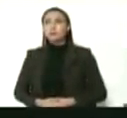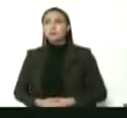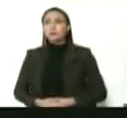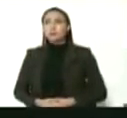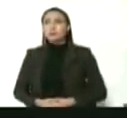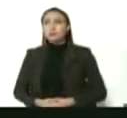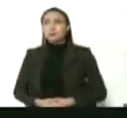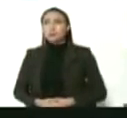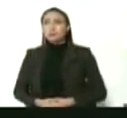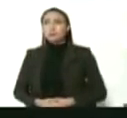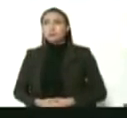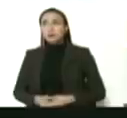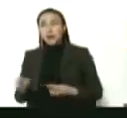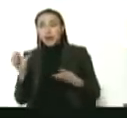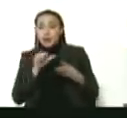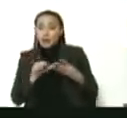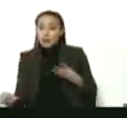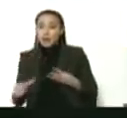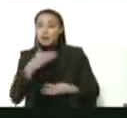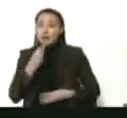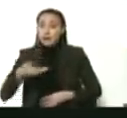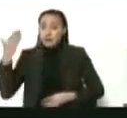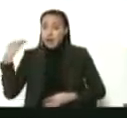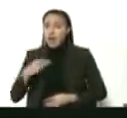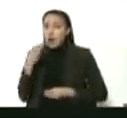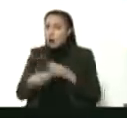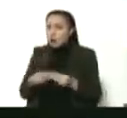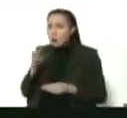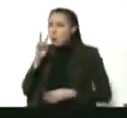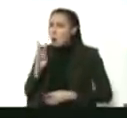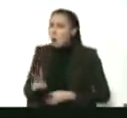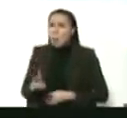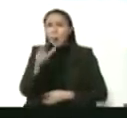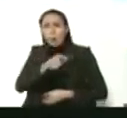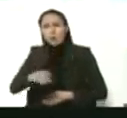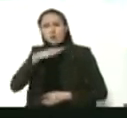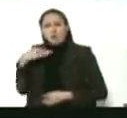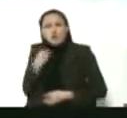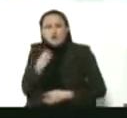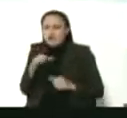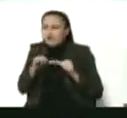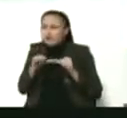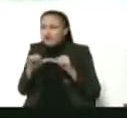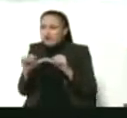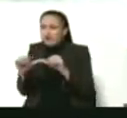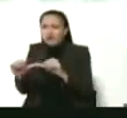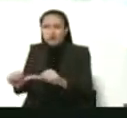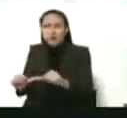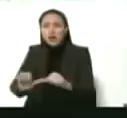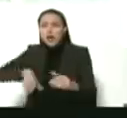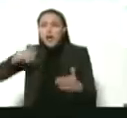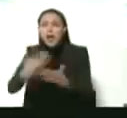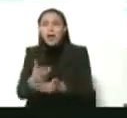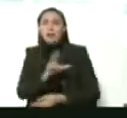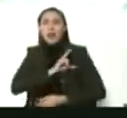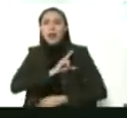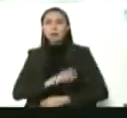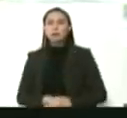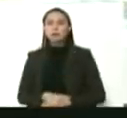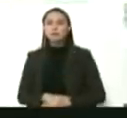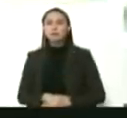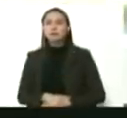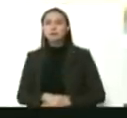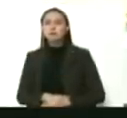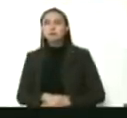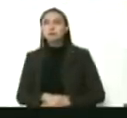Desde la tercera semana de diciembre hemos observado un incremento de casos que se mantuvo hasta la quinta semana de enero. Y presenta